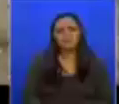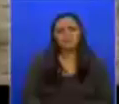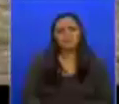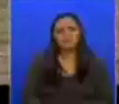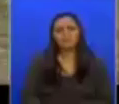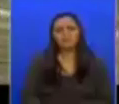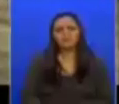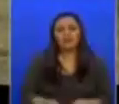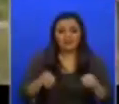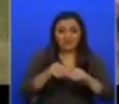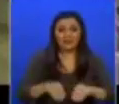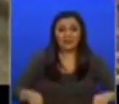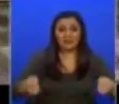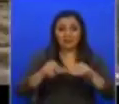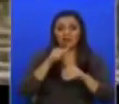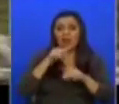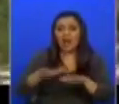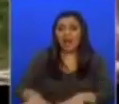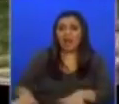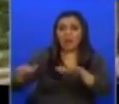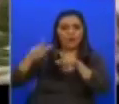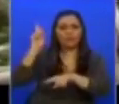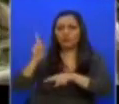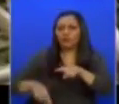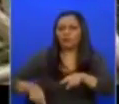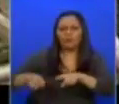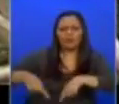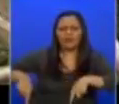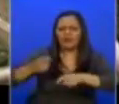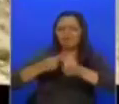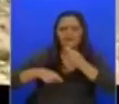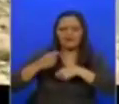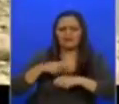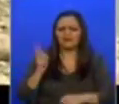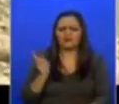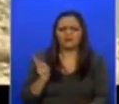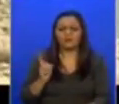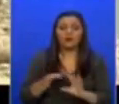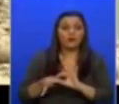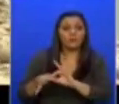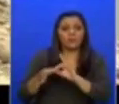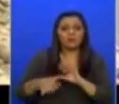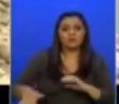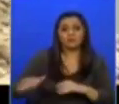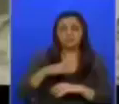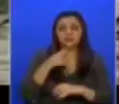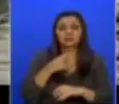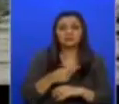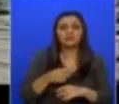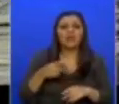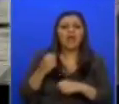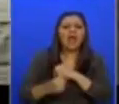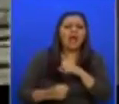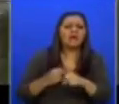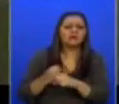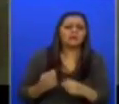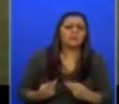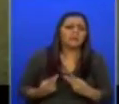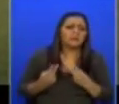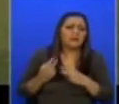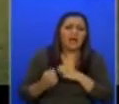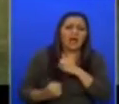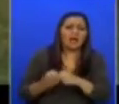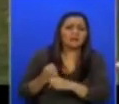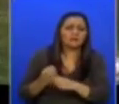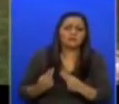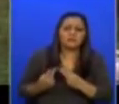agrícolas no pueden ser lotizados. Así viven los compañeros, han vivido décadas y ahora quieren el relleno para seguir viviendo en el mismo sitio. Todo el